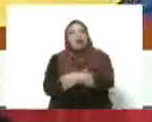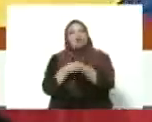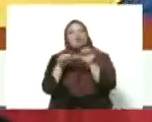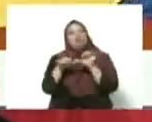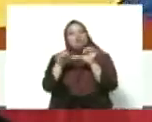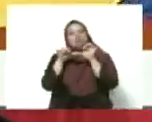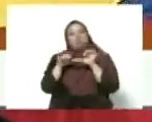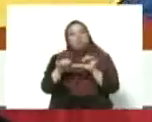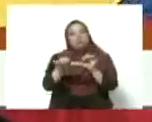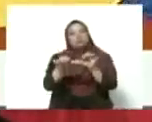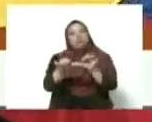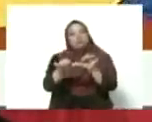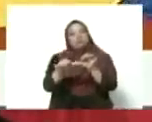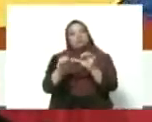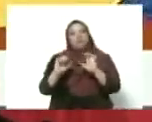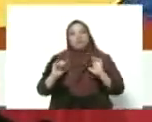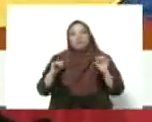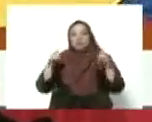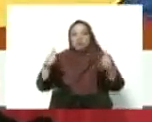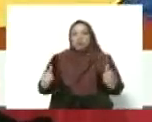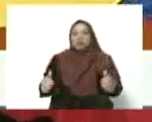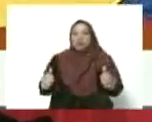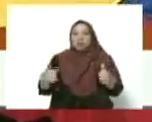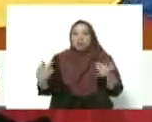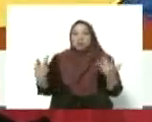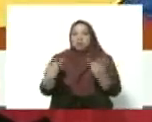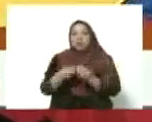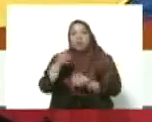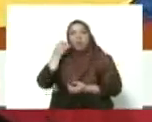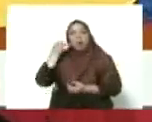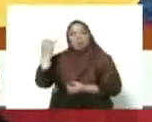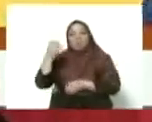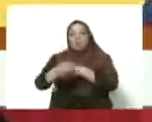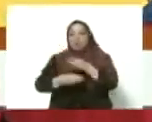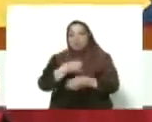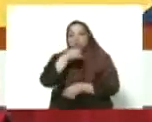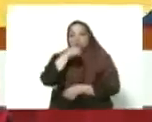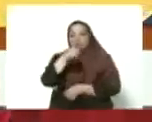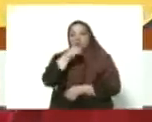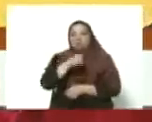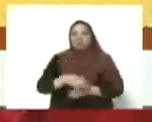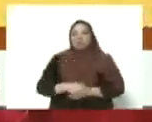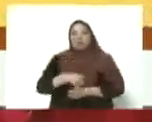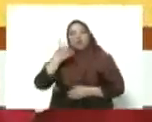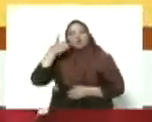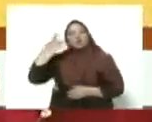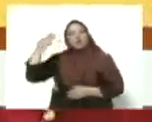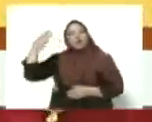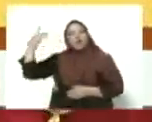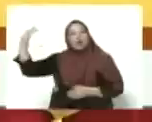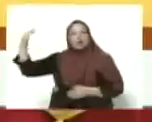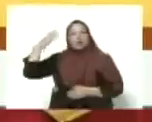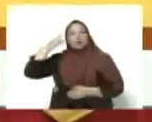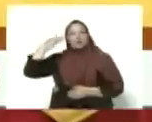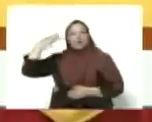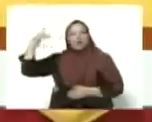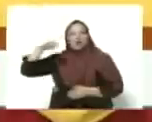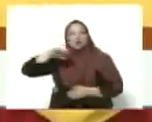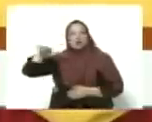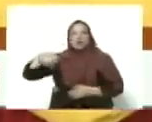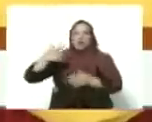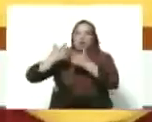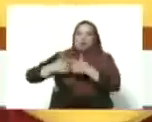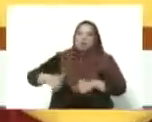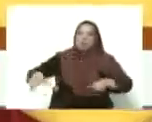permanente, que la frontera sea una línea imaginaria. Esos fueron los sueños y son los sueños de nuestros